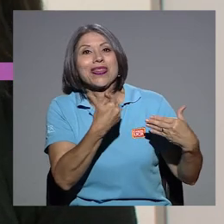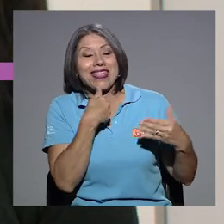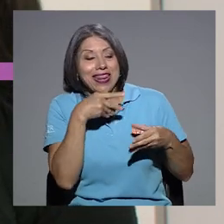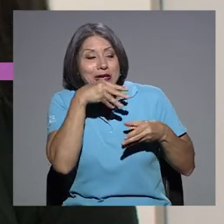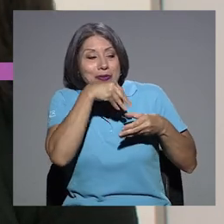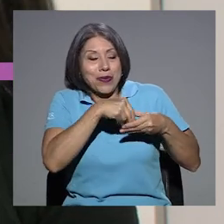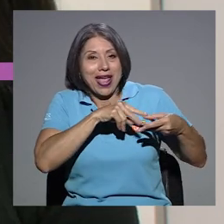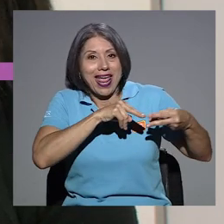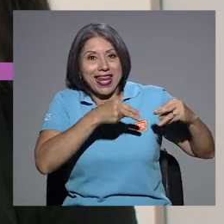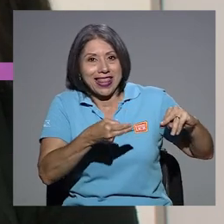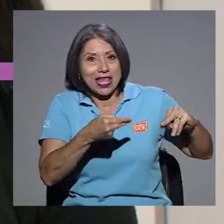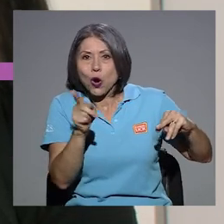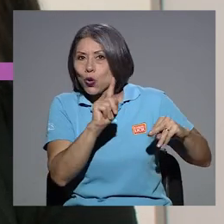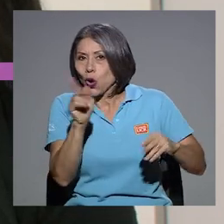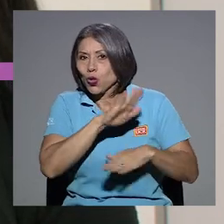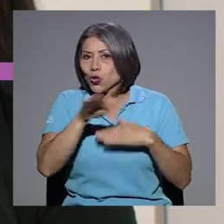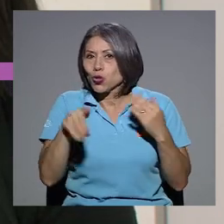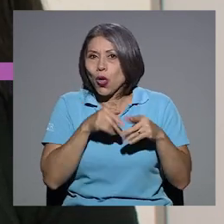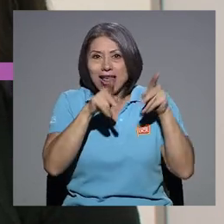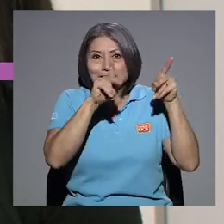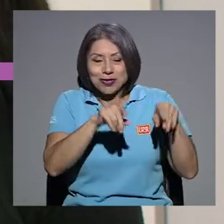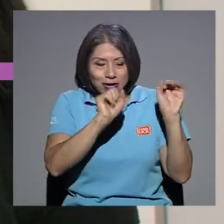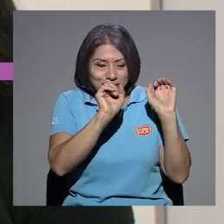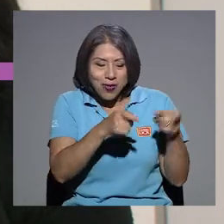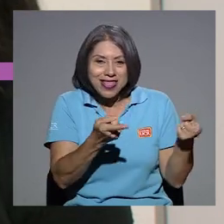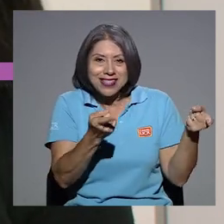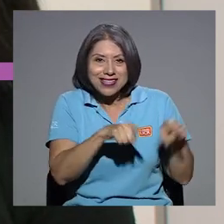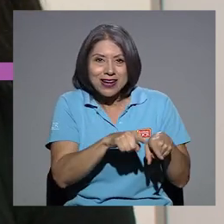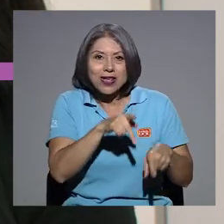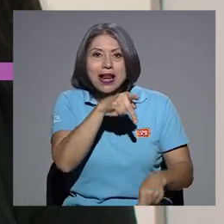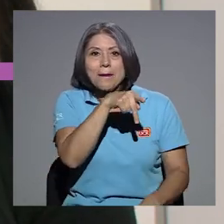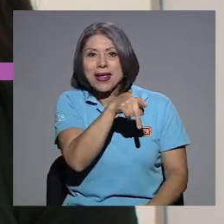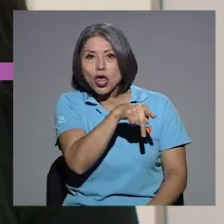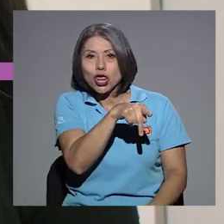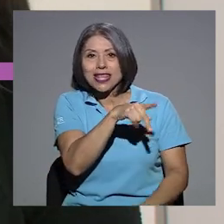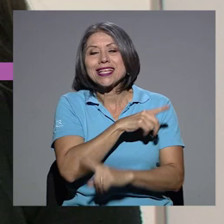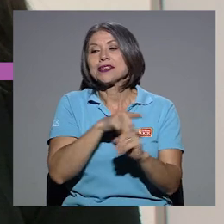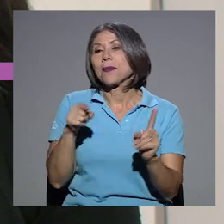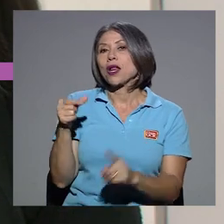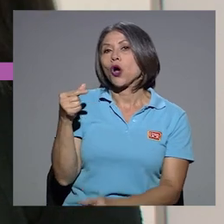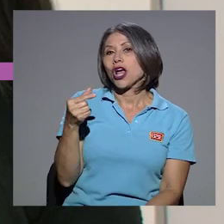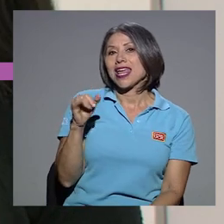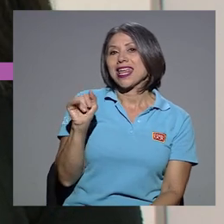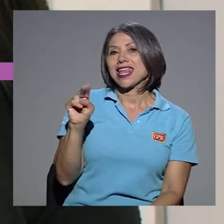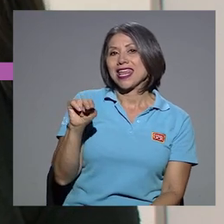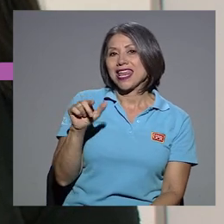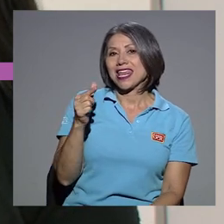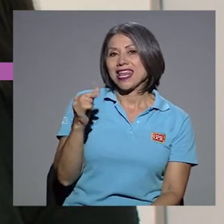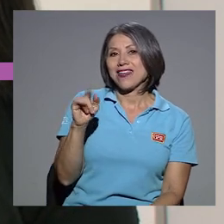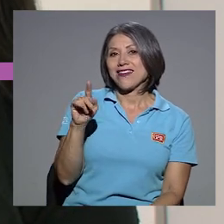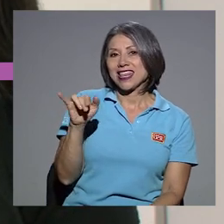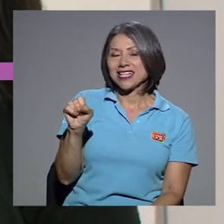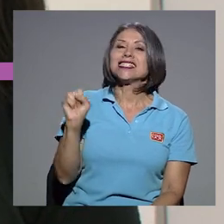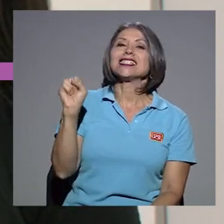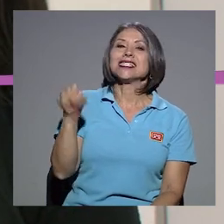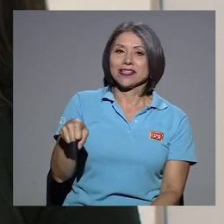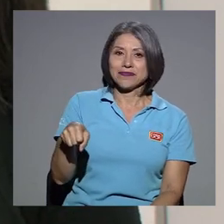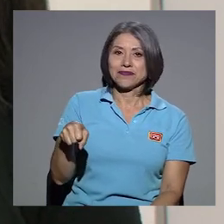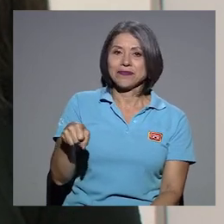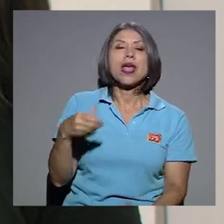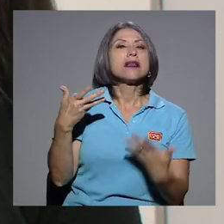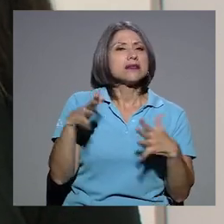genética. Entonces, no todas las personas desarrollan periodontitis. Sin embargo, la gingivitis sí. Hay estudios que dicen